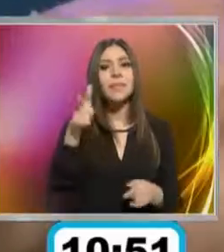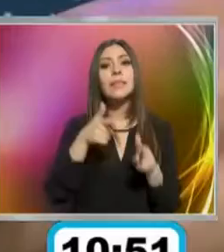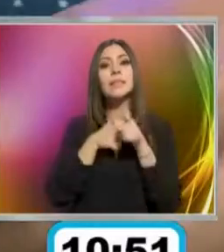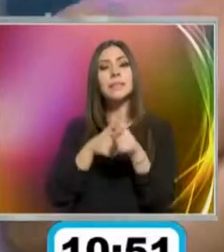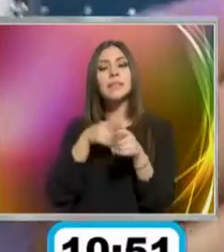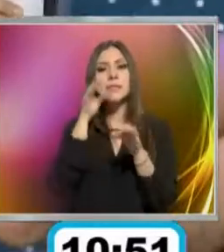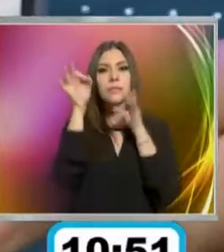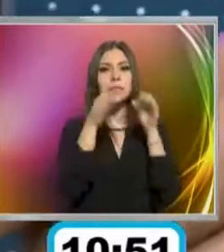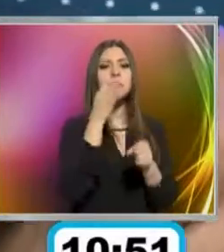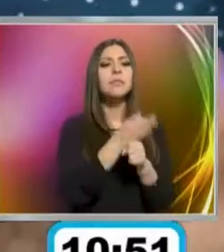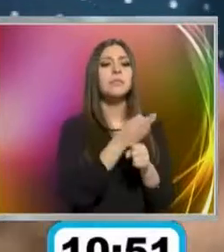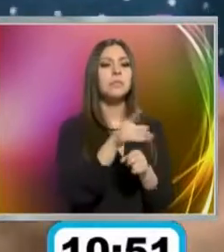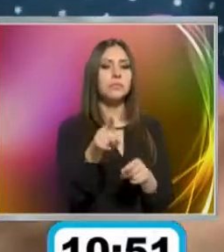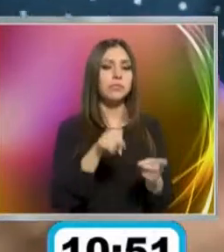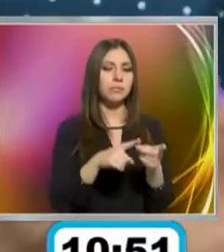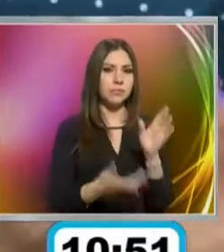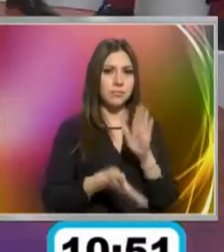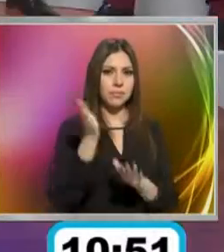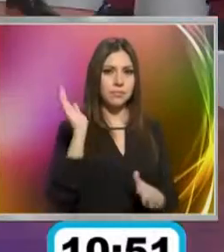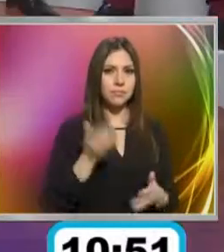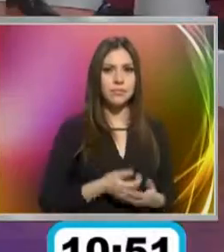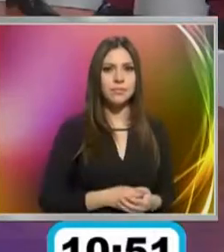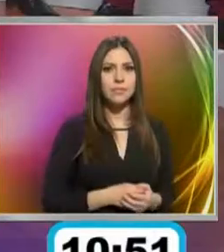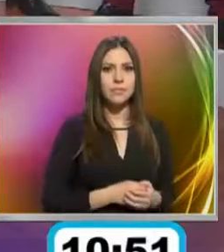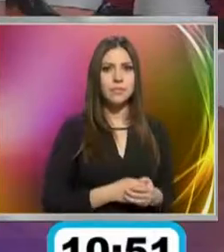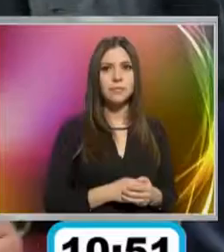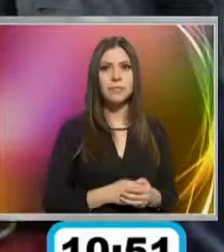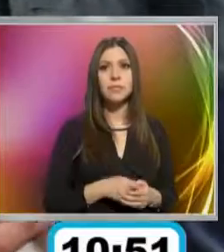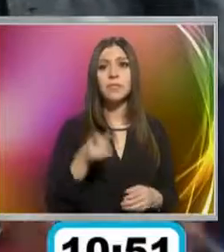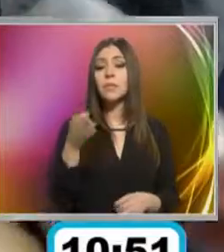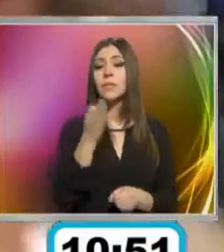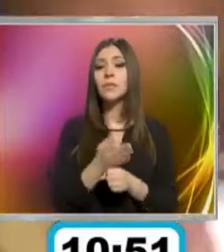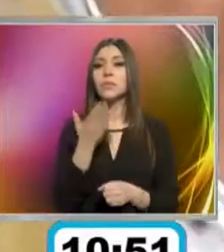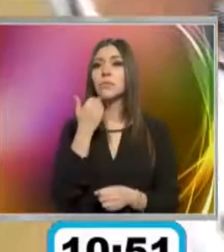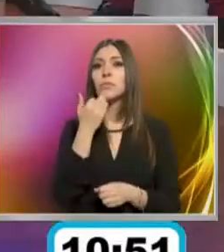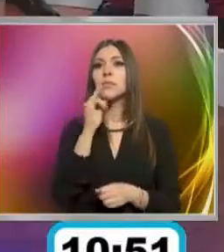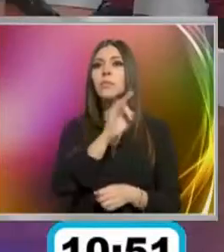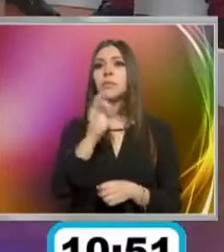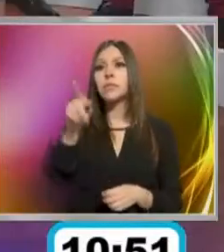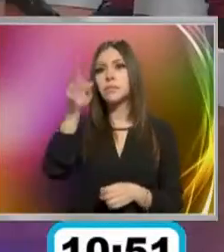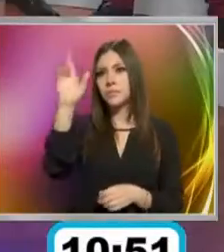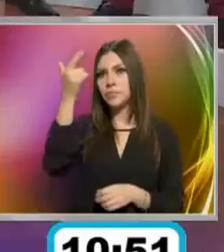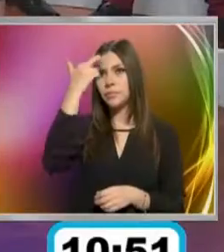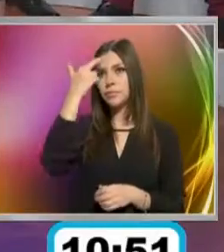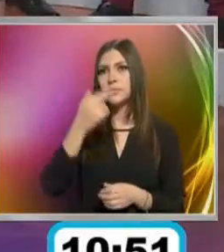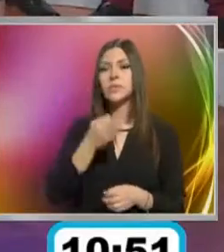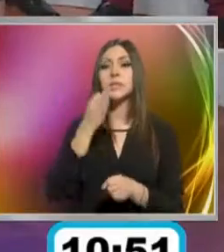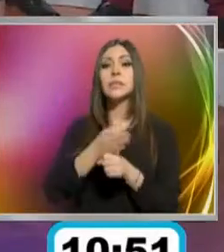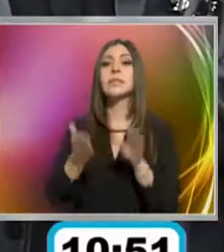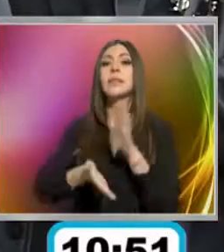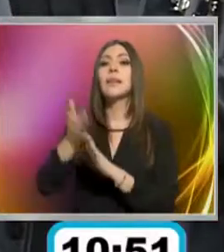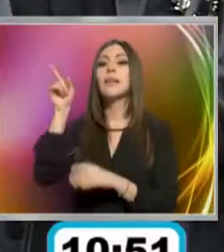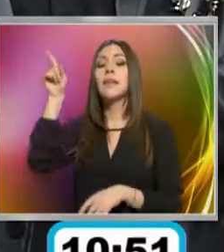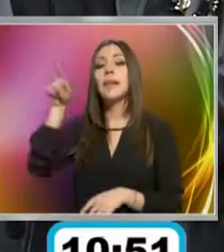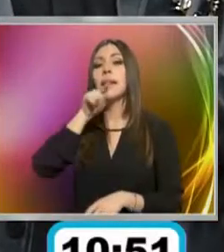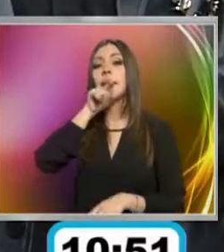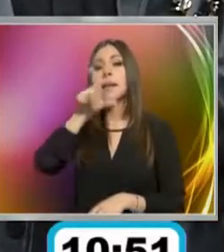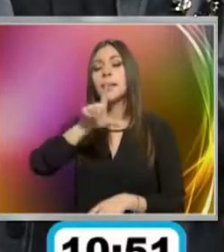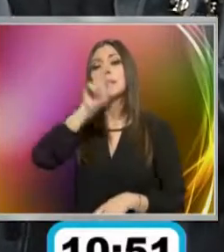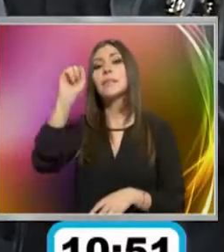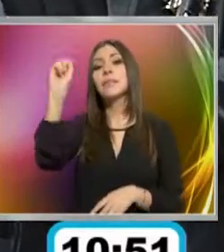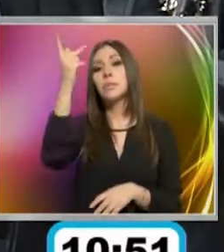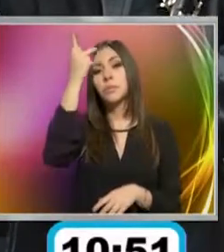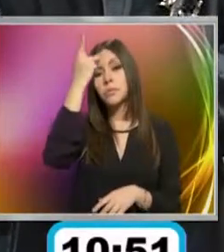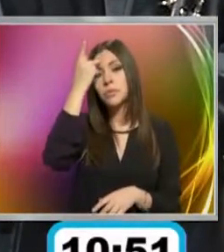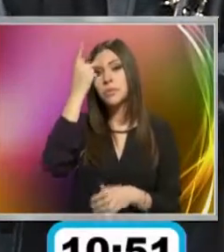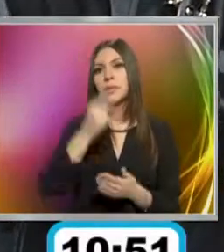digo, ¿vas ahorita a dónde? Vamos a estar trabajando, bueno, la fecha no las traigo, pero el César sí se acuerda. Vamos para Jalisco, vamos para San Luis